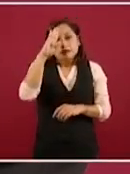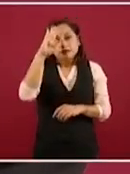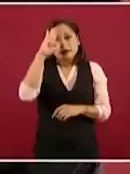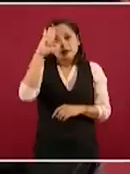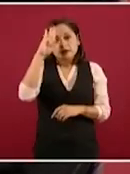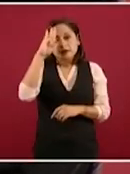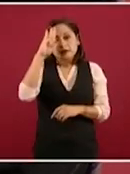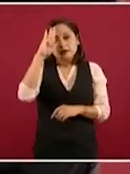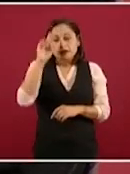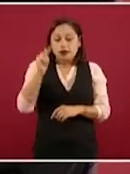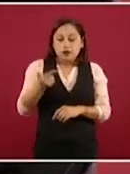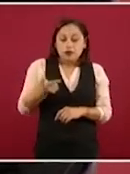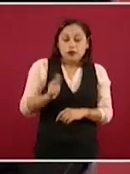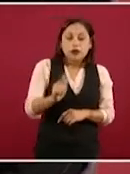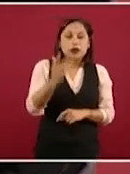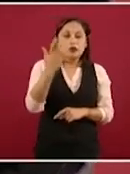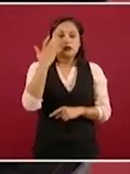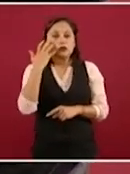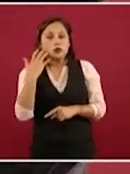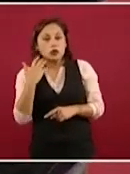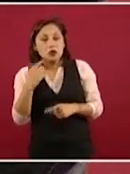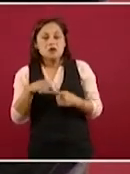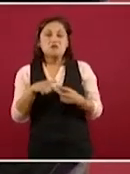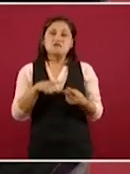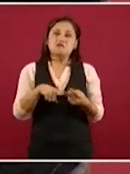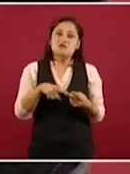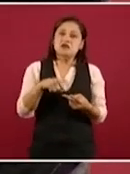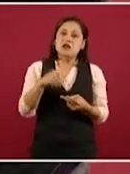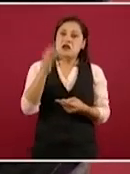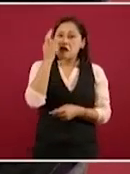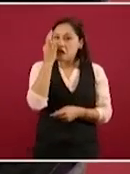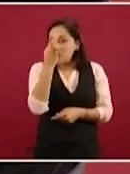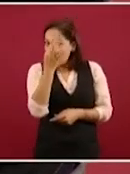es León, Irapuato,